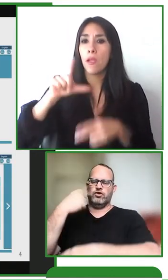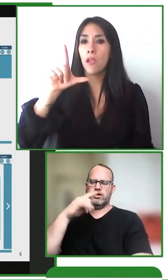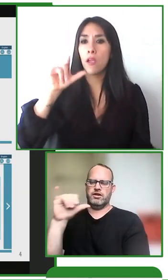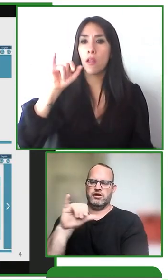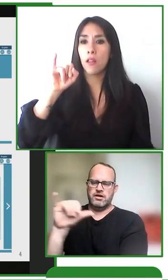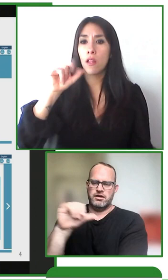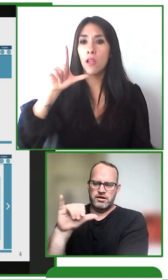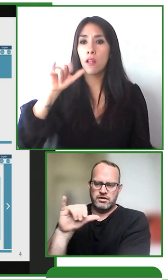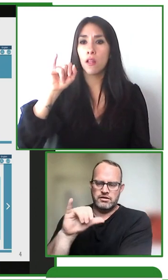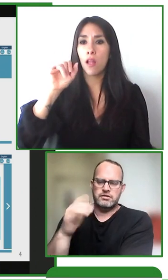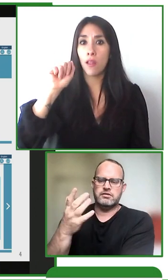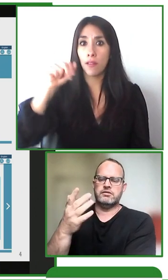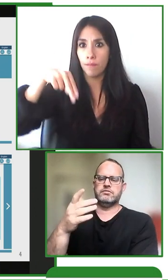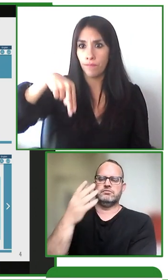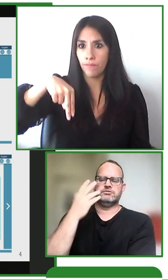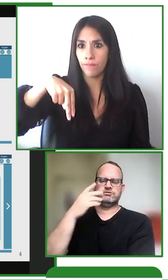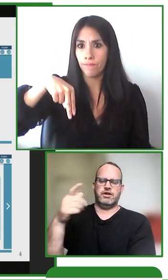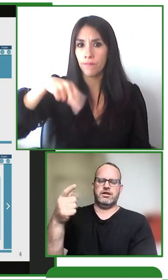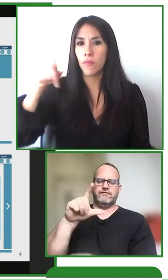en esta plataforma.